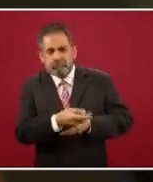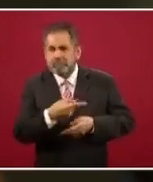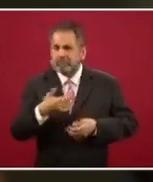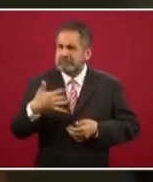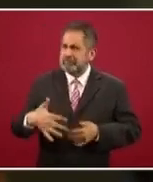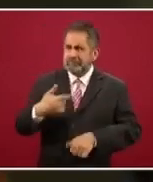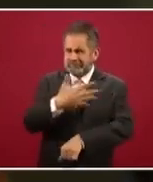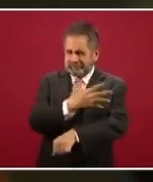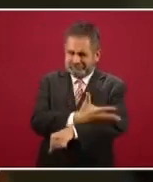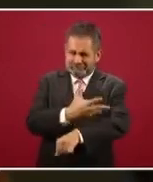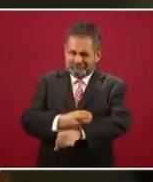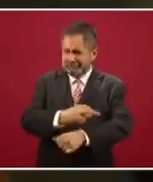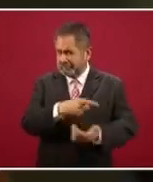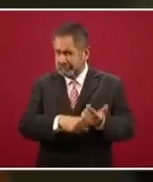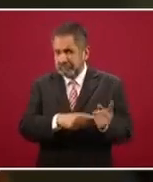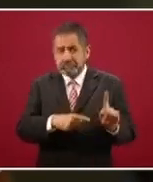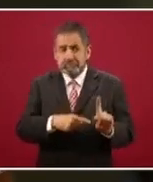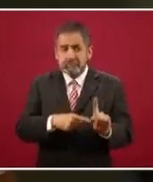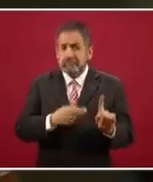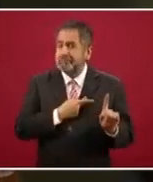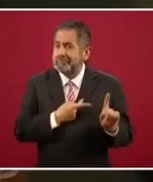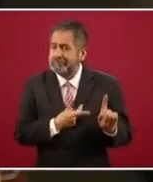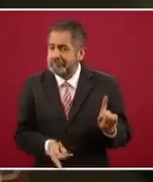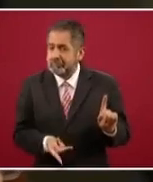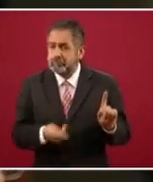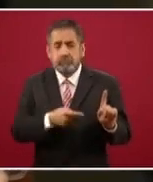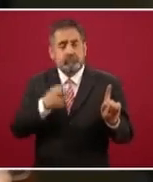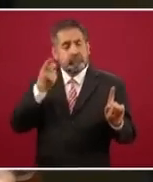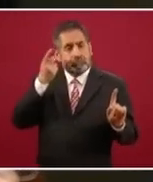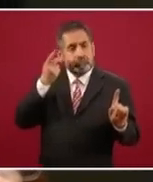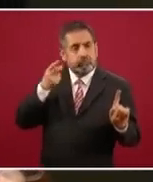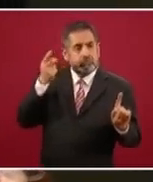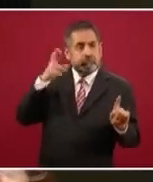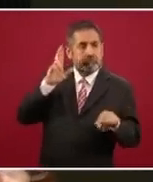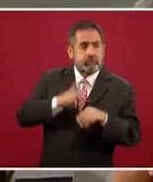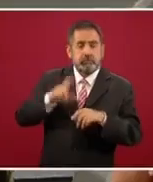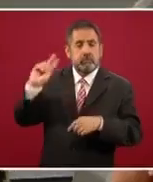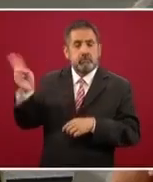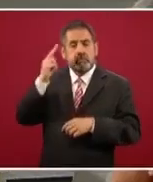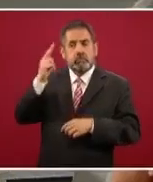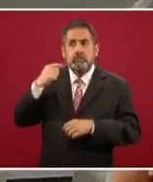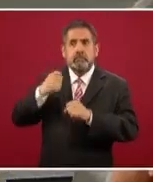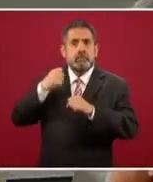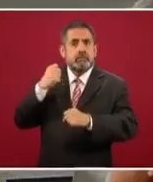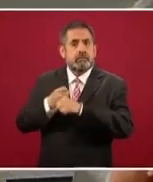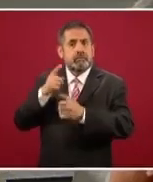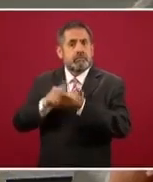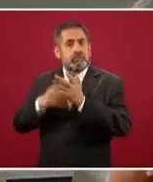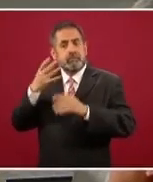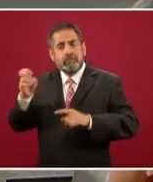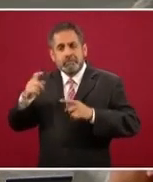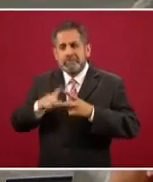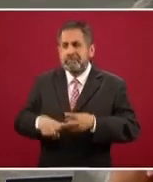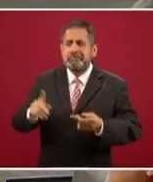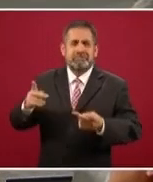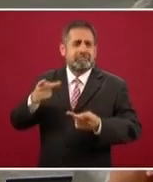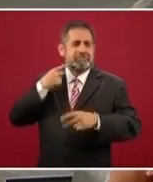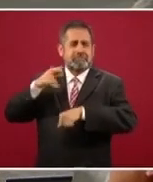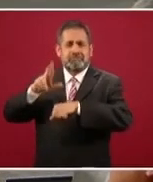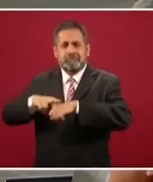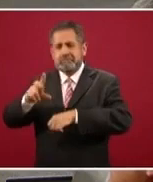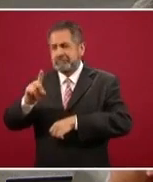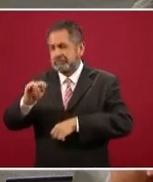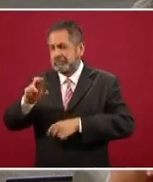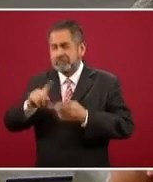honradez que lo fue todo, rector de la autonomía universitaria en el año 29 del siglo pasado, procurador de distrito, mano derecha del